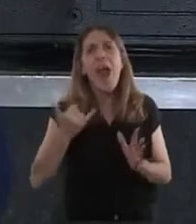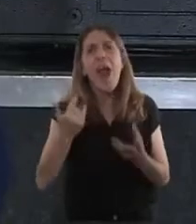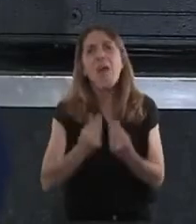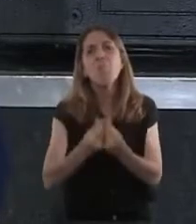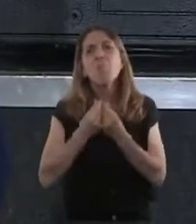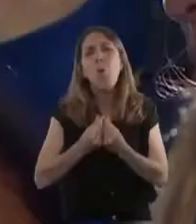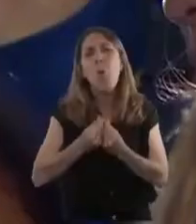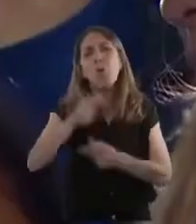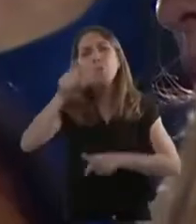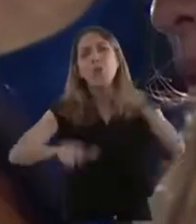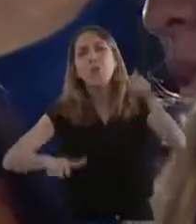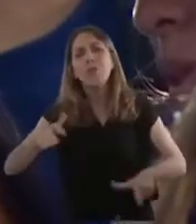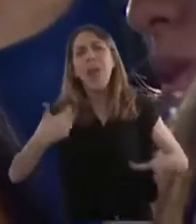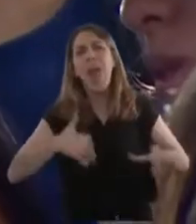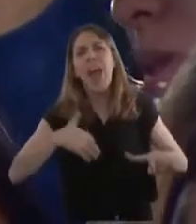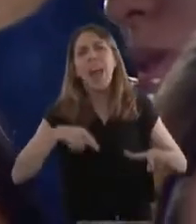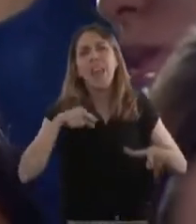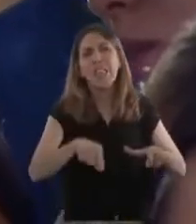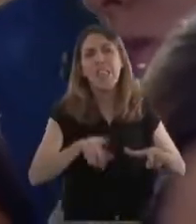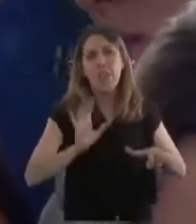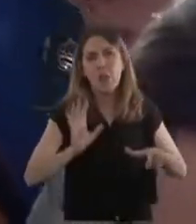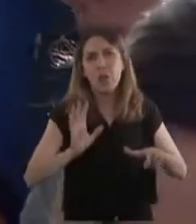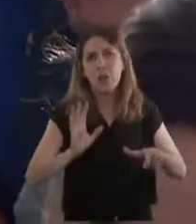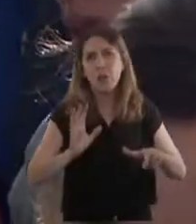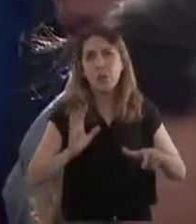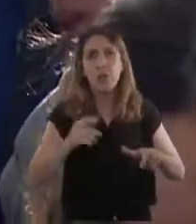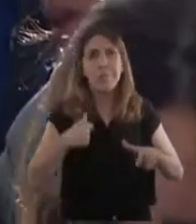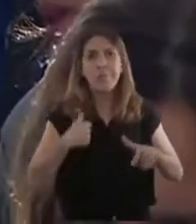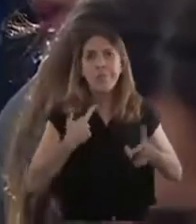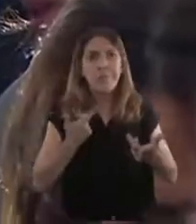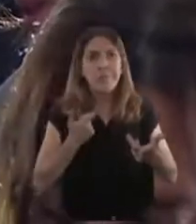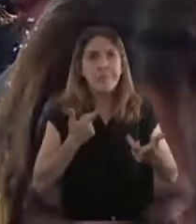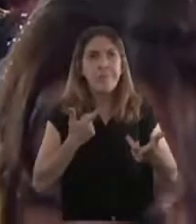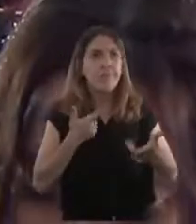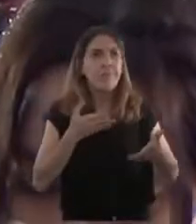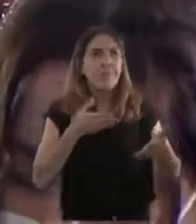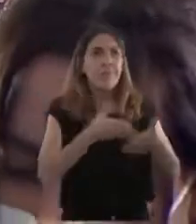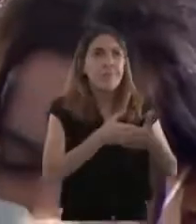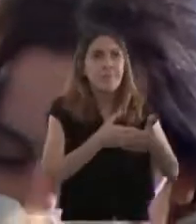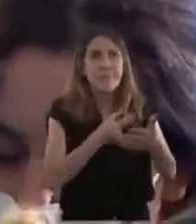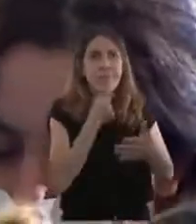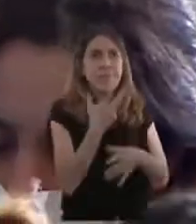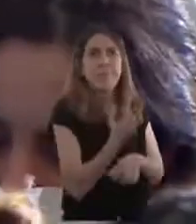muchísimos argentinos y argentinas que no han podido acceder al empleo formal,